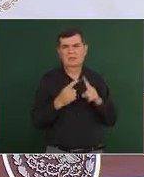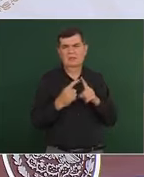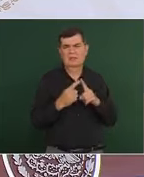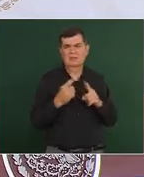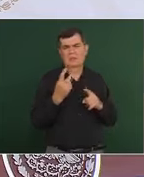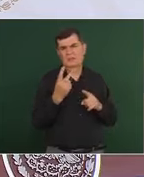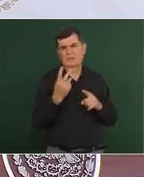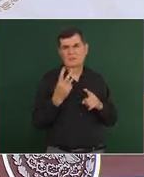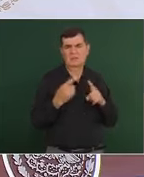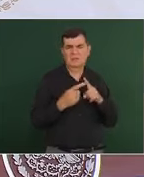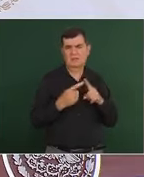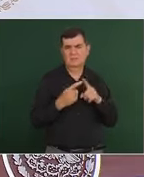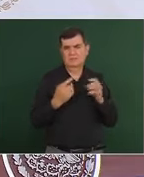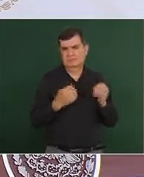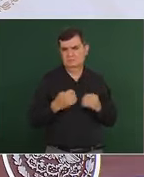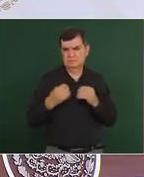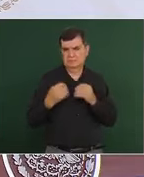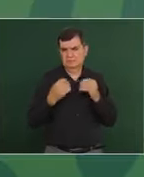así,